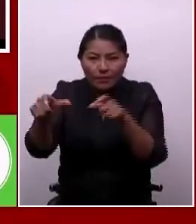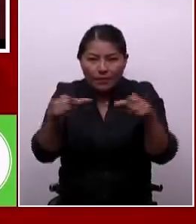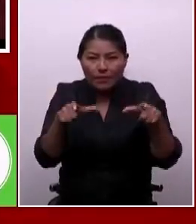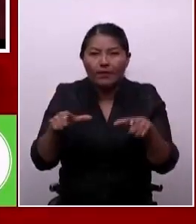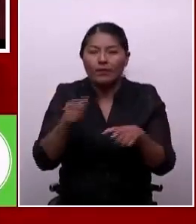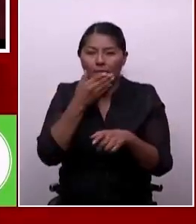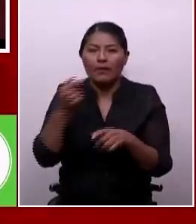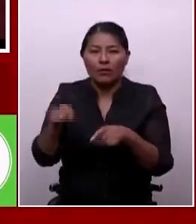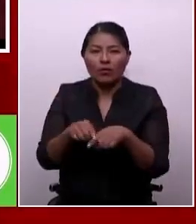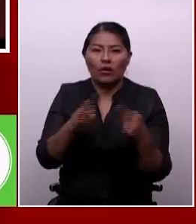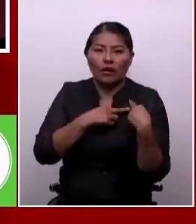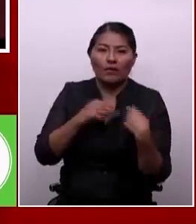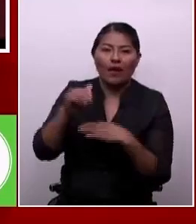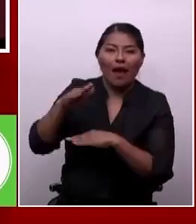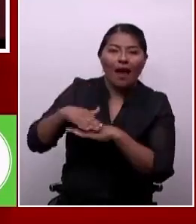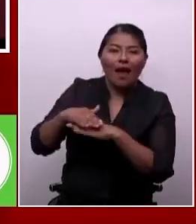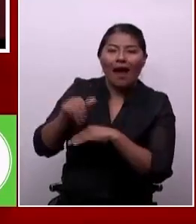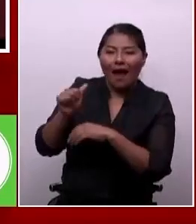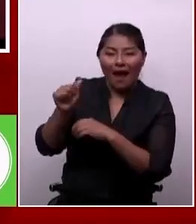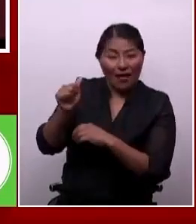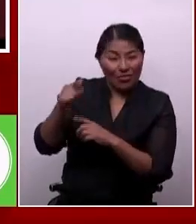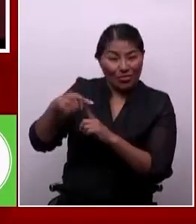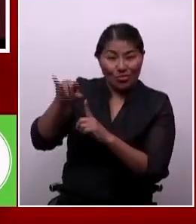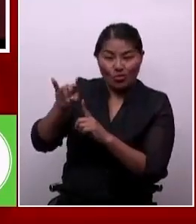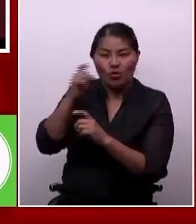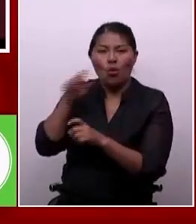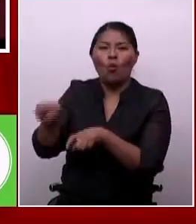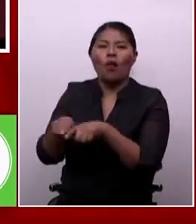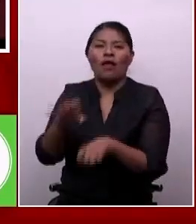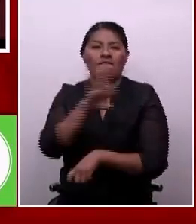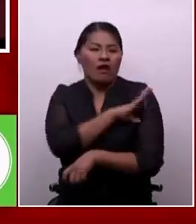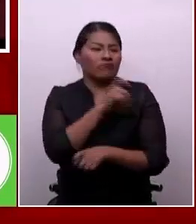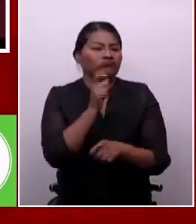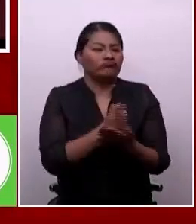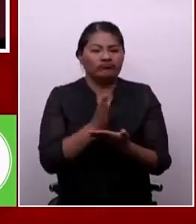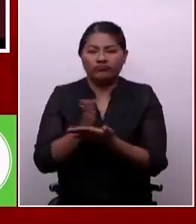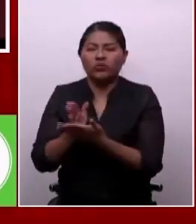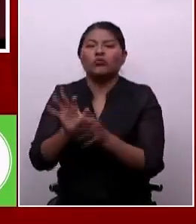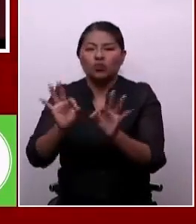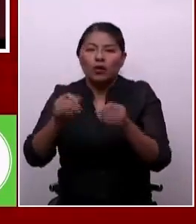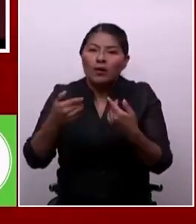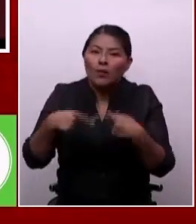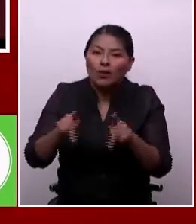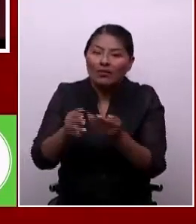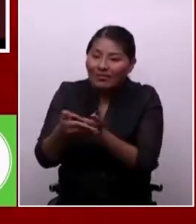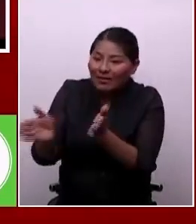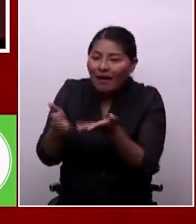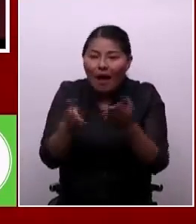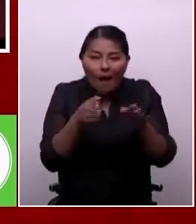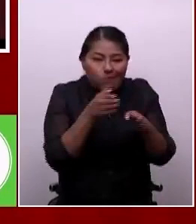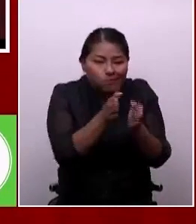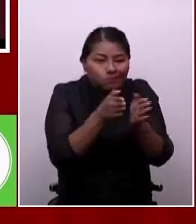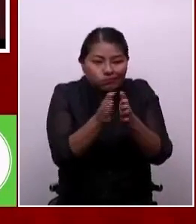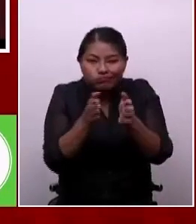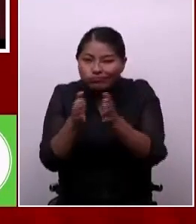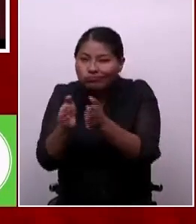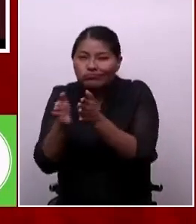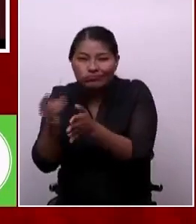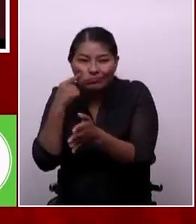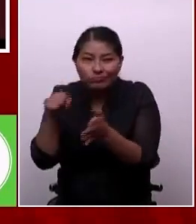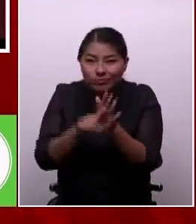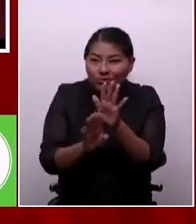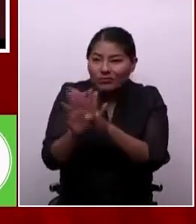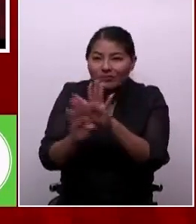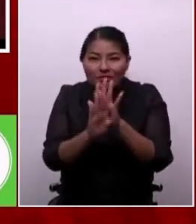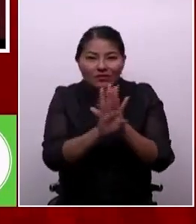reclamamos la atu no debe ser solamente fiscalizadora tiene que dar oportunidades para que esas líneas se puedan implementar puedan crecer